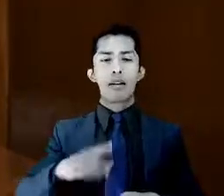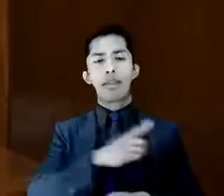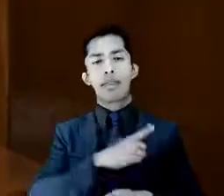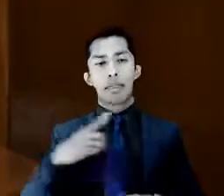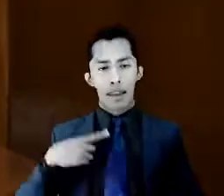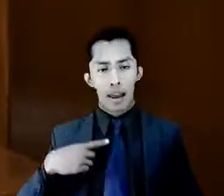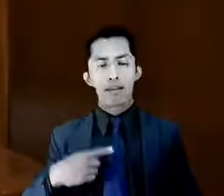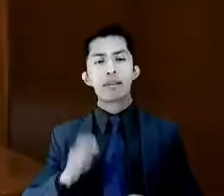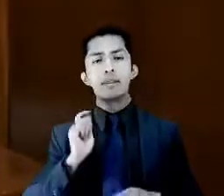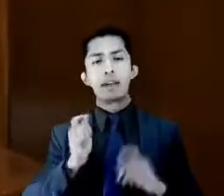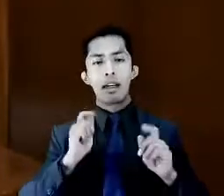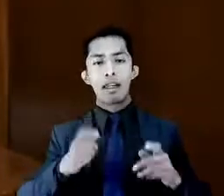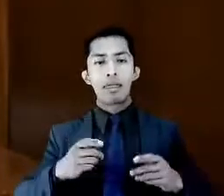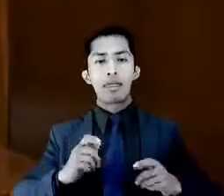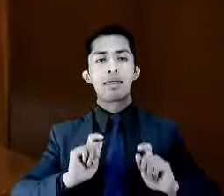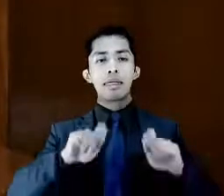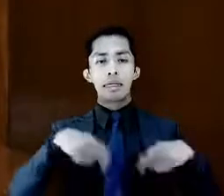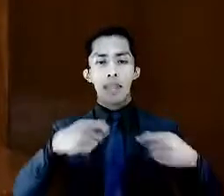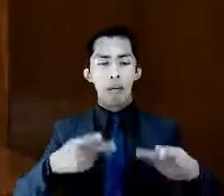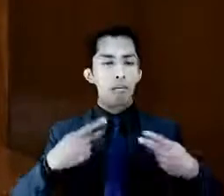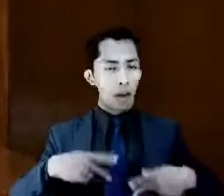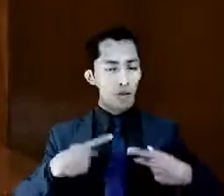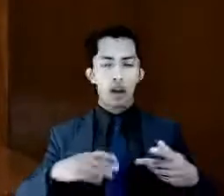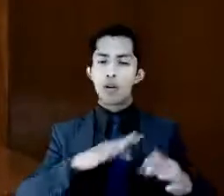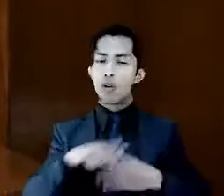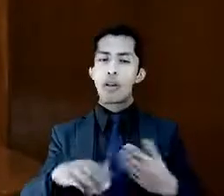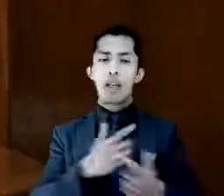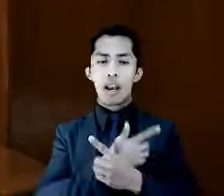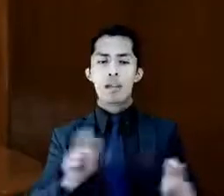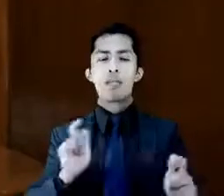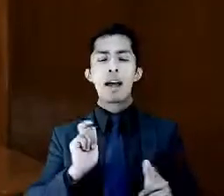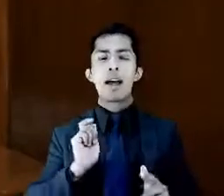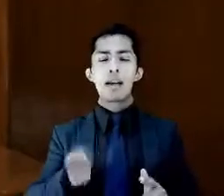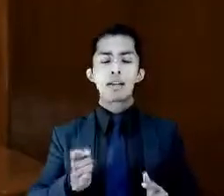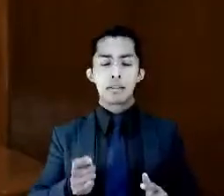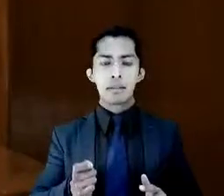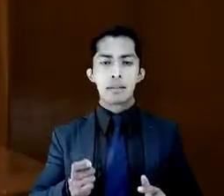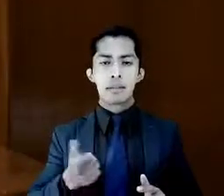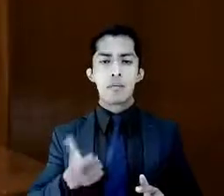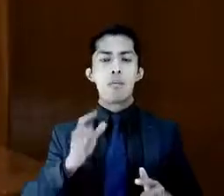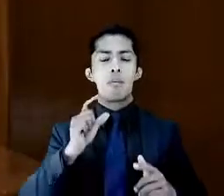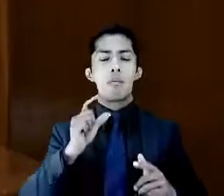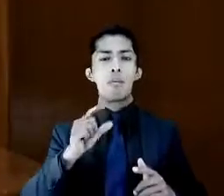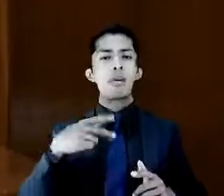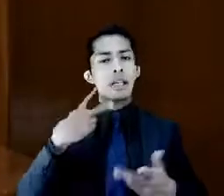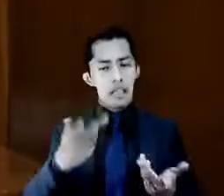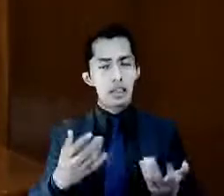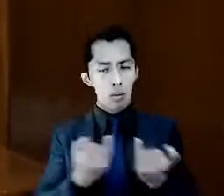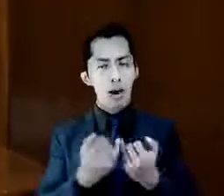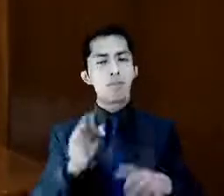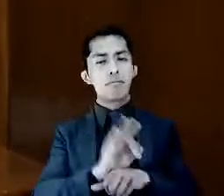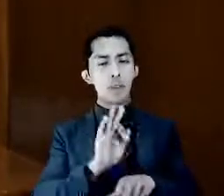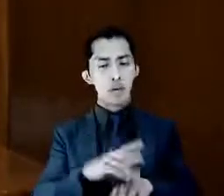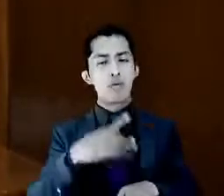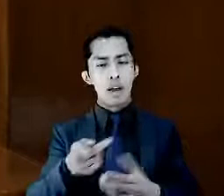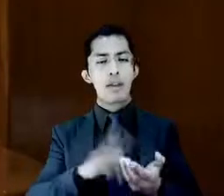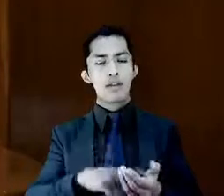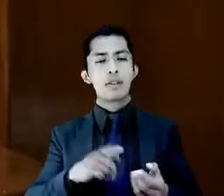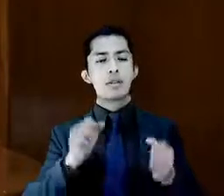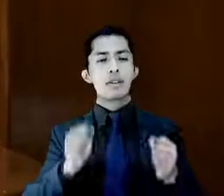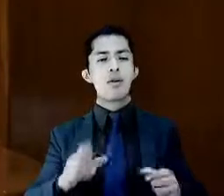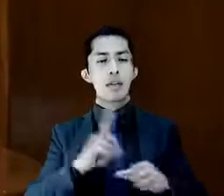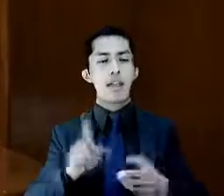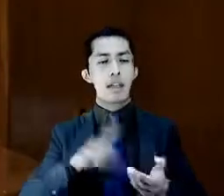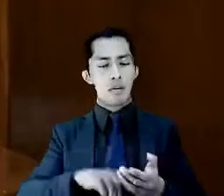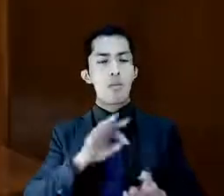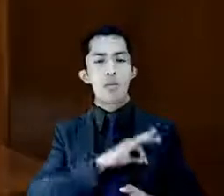al alcance de todo individuo el menor costo posible y bajo condiciones que garanticen su seguridad y